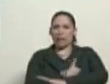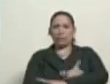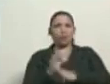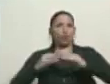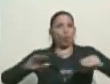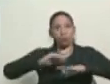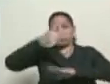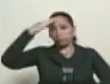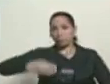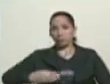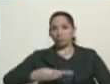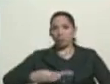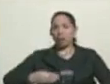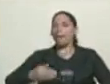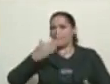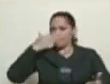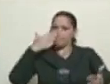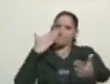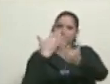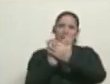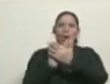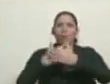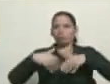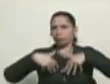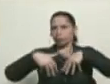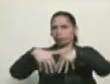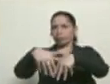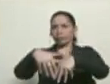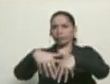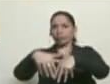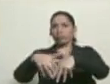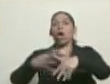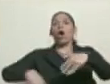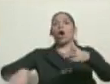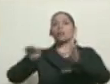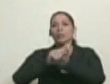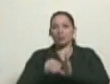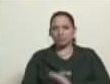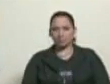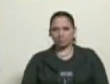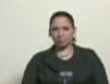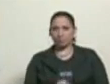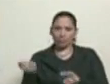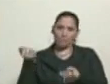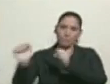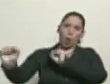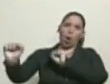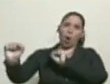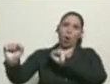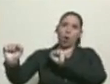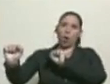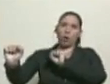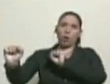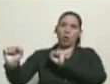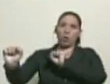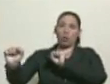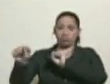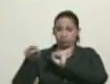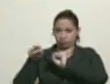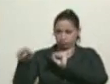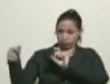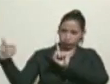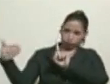comandantes naturales se pusieron al frente de sus tropas. Una vez más, a rechazar un acto